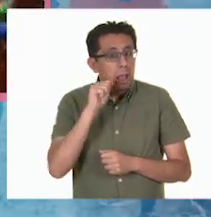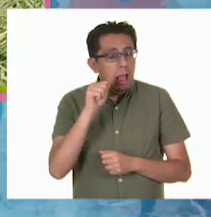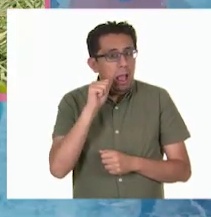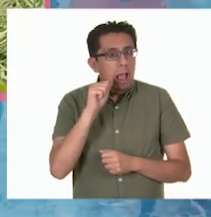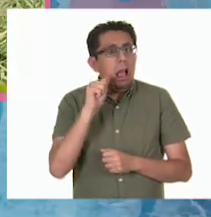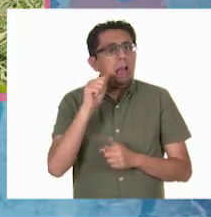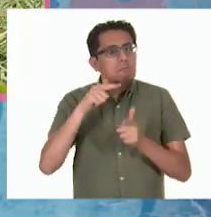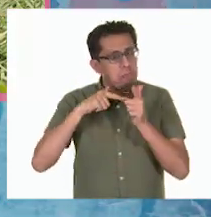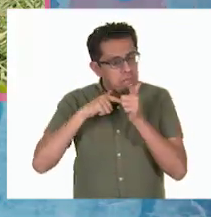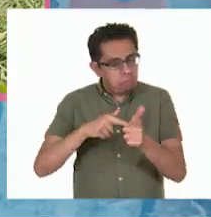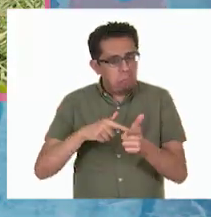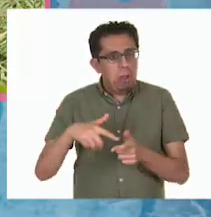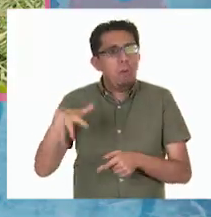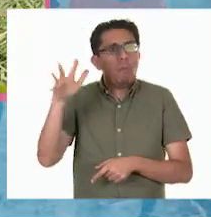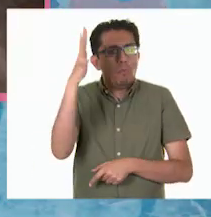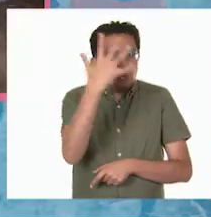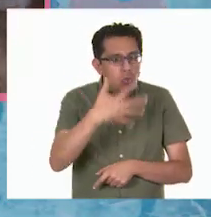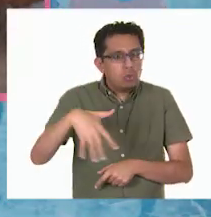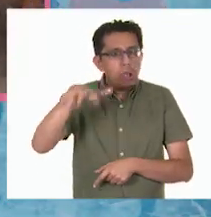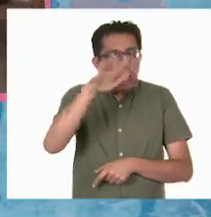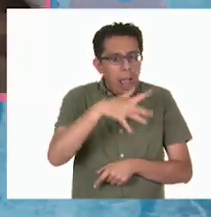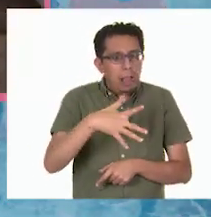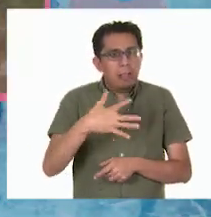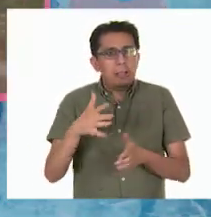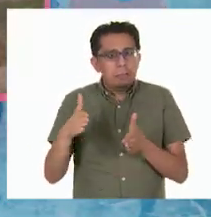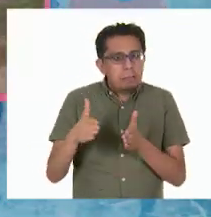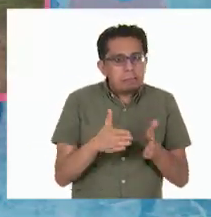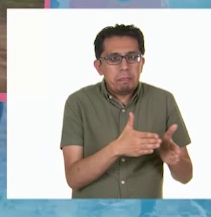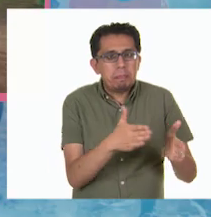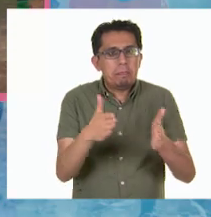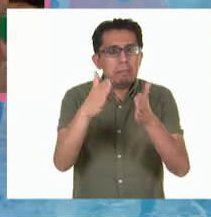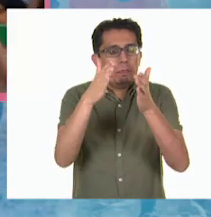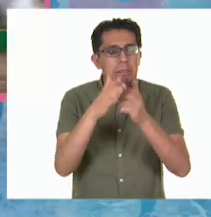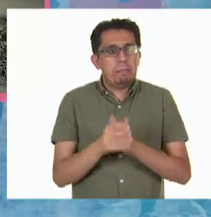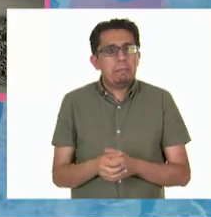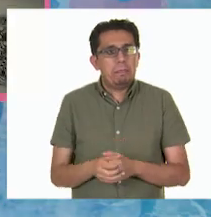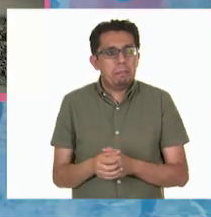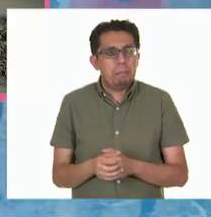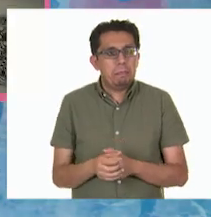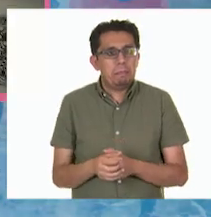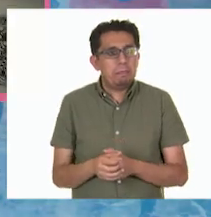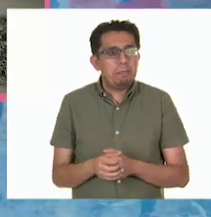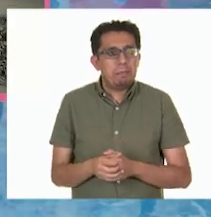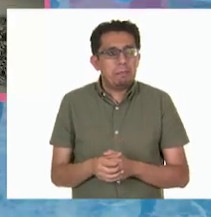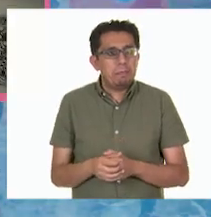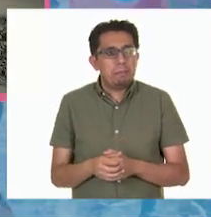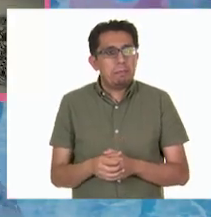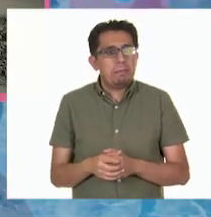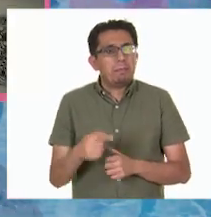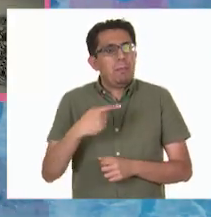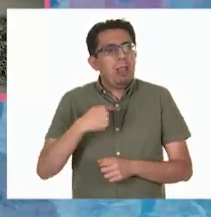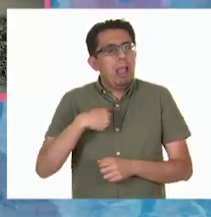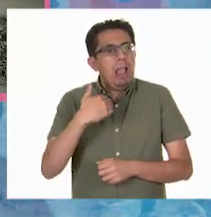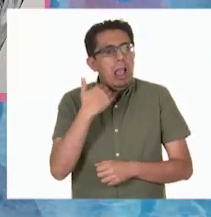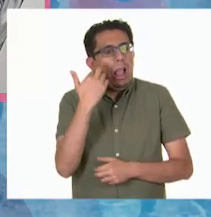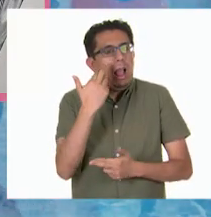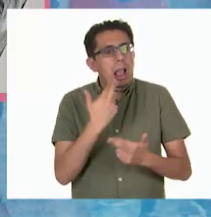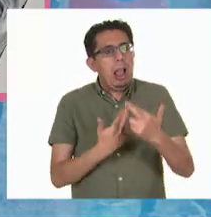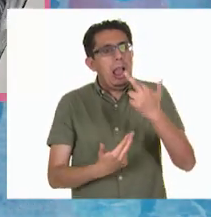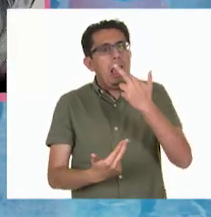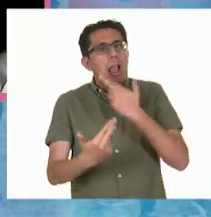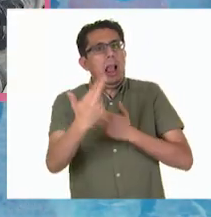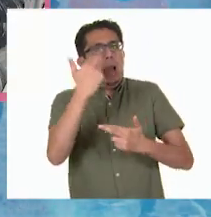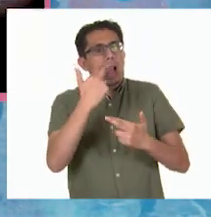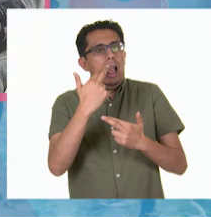Koko. Chitsio Anika Kunakuncha Tukani. Timinji Yanu Kizin Kwanda,